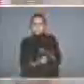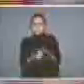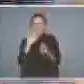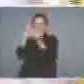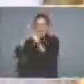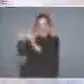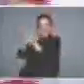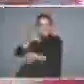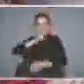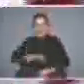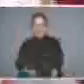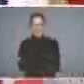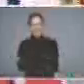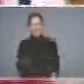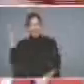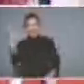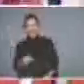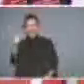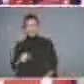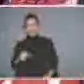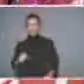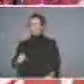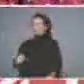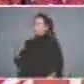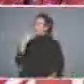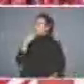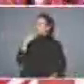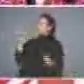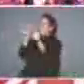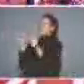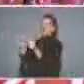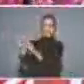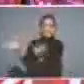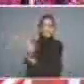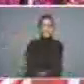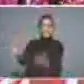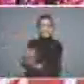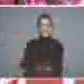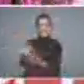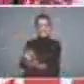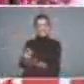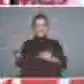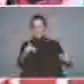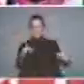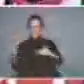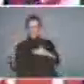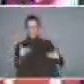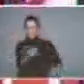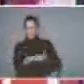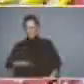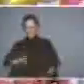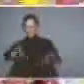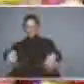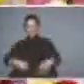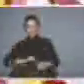sí, allí, chiquito mal ejemplo. En un partido infantil provocan la tensión